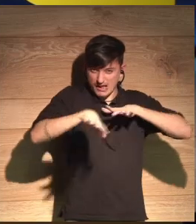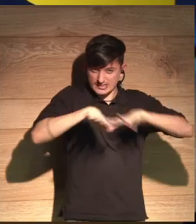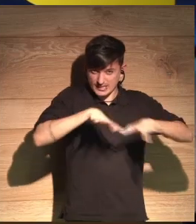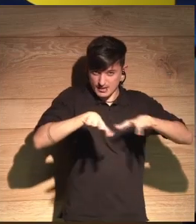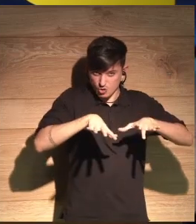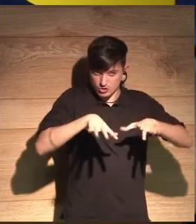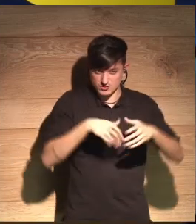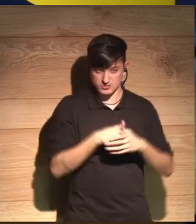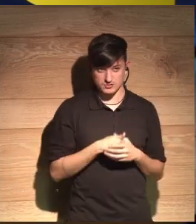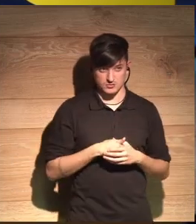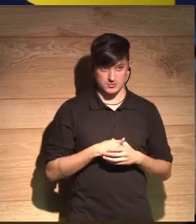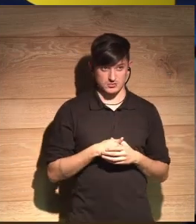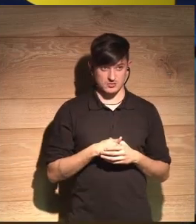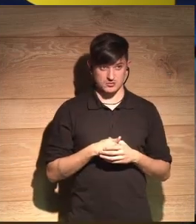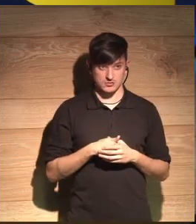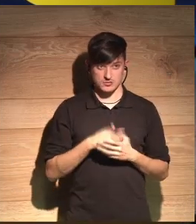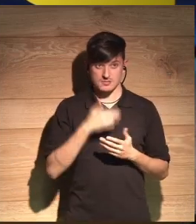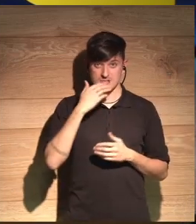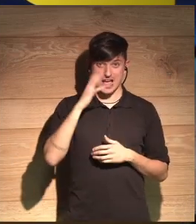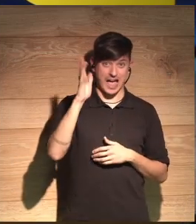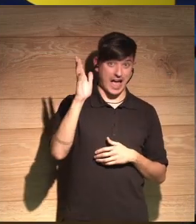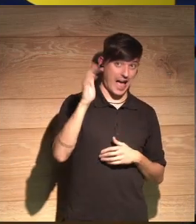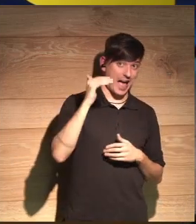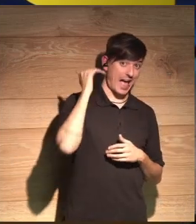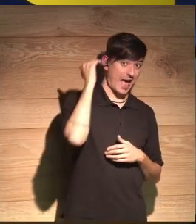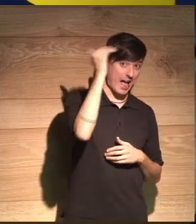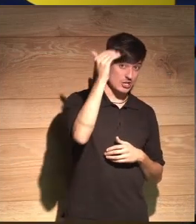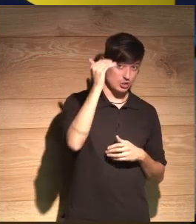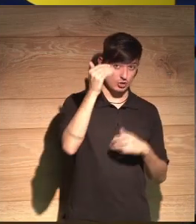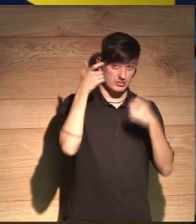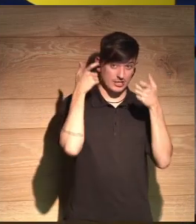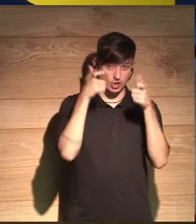hace tache curtis el alto sector financiero